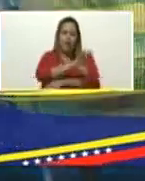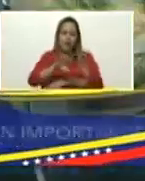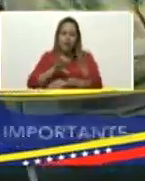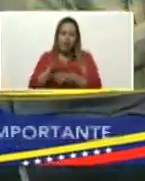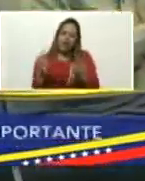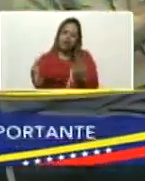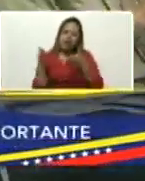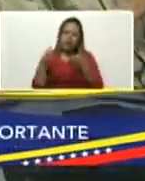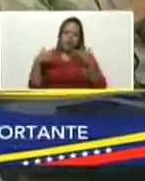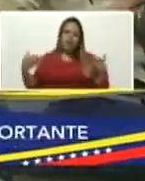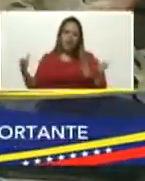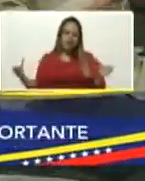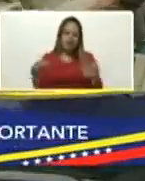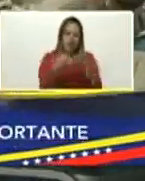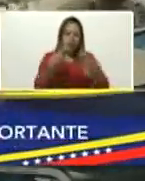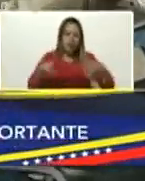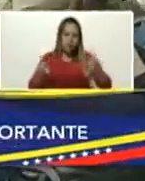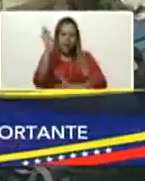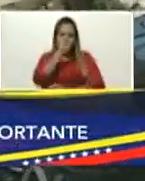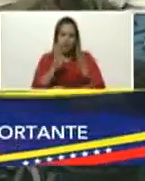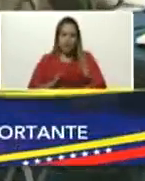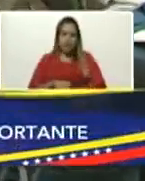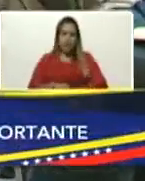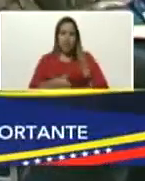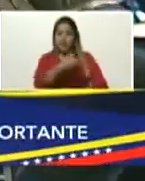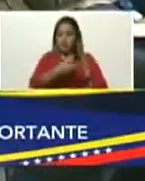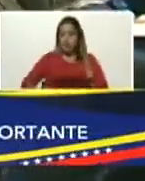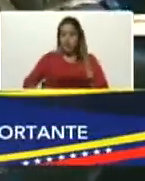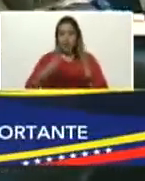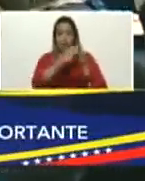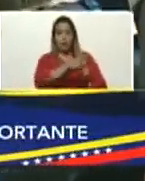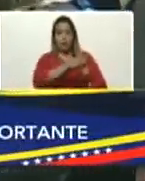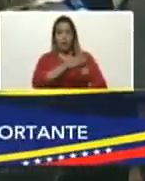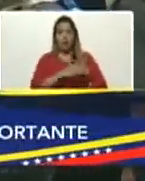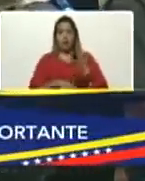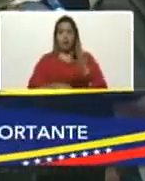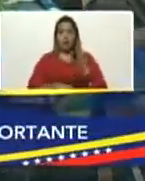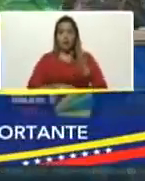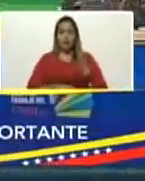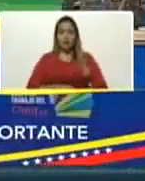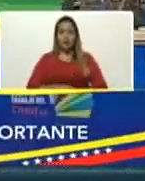de la gran coalición democrática del presidente Lula.